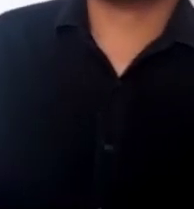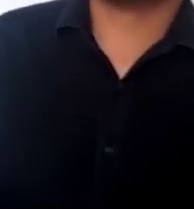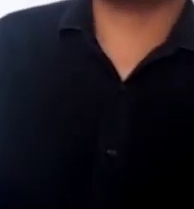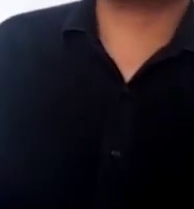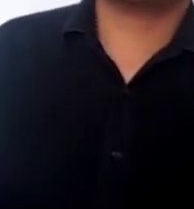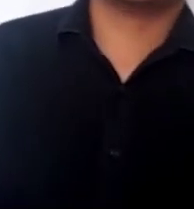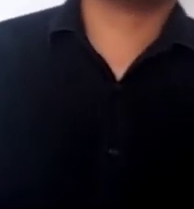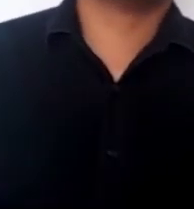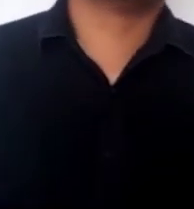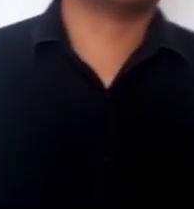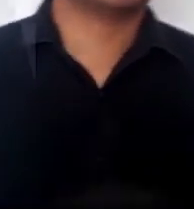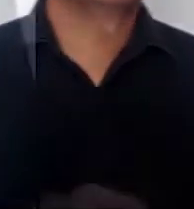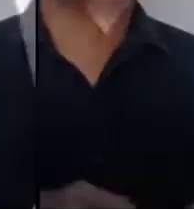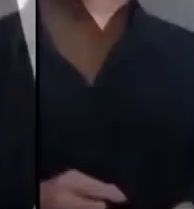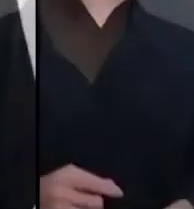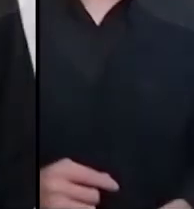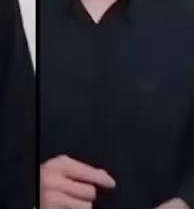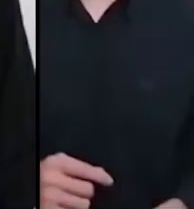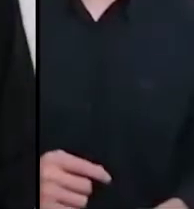sí